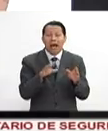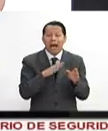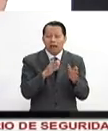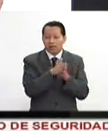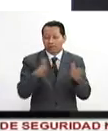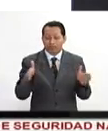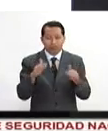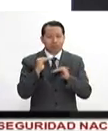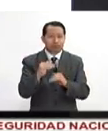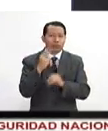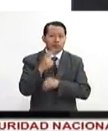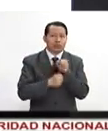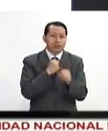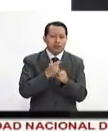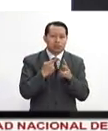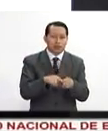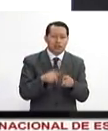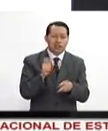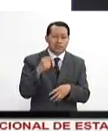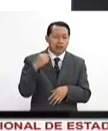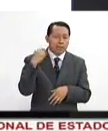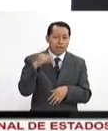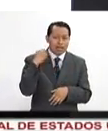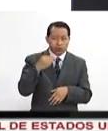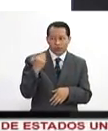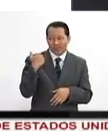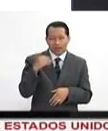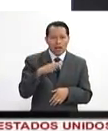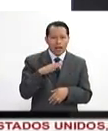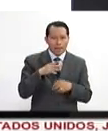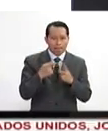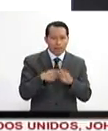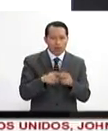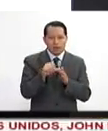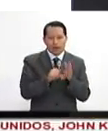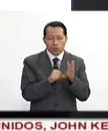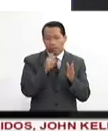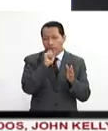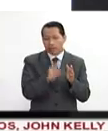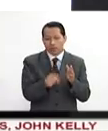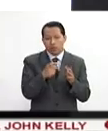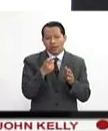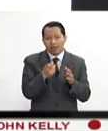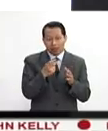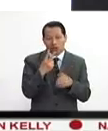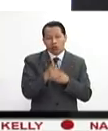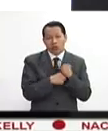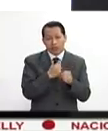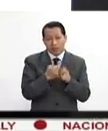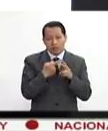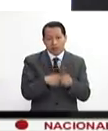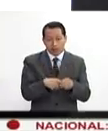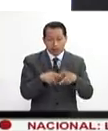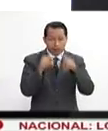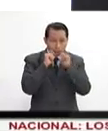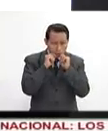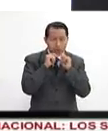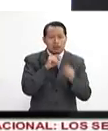cuenta ya empezó desde marzo, que la primera ministra invocó el artículo. Entonces, esa cuenta de 2 años ya empezó, sin